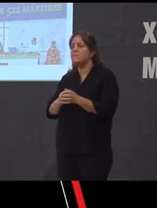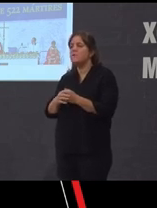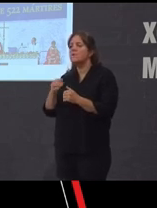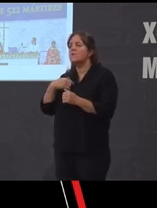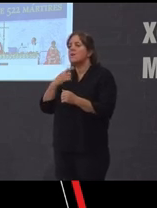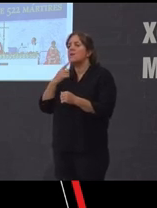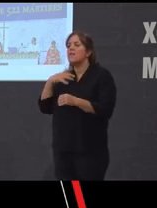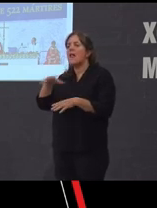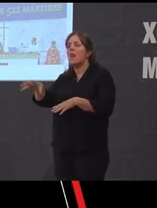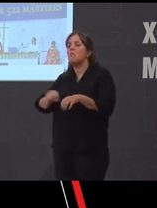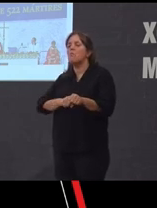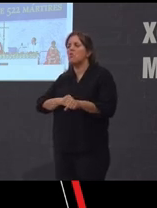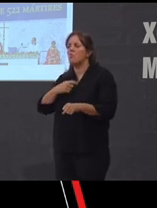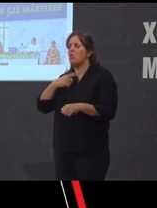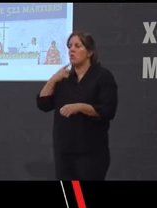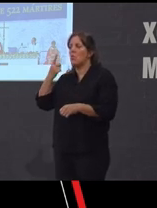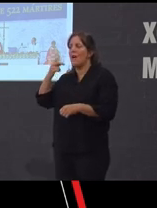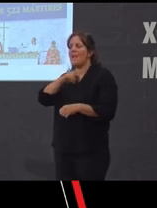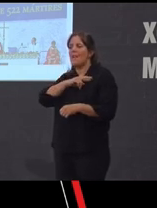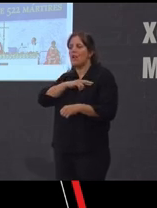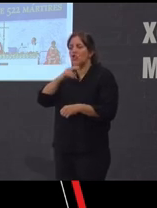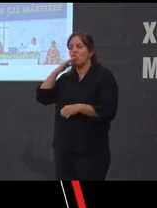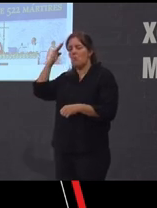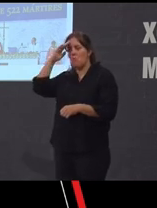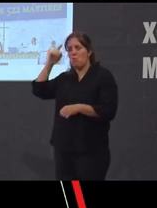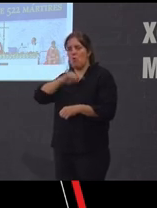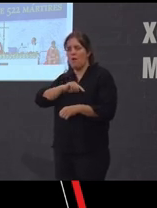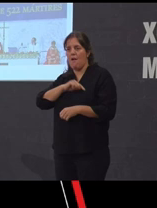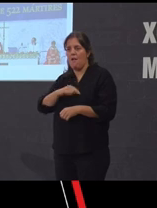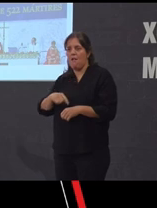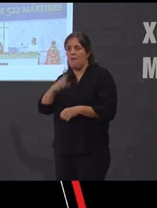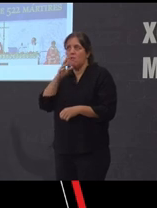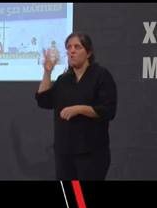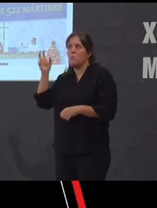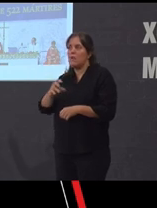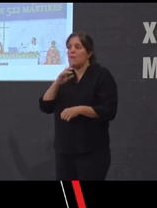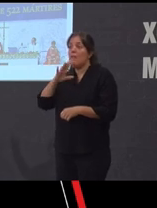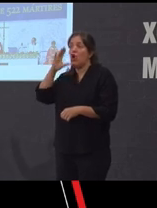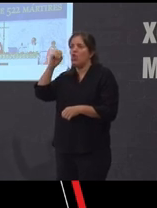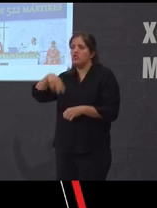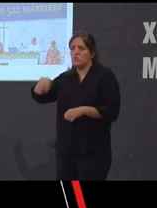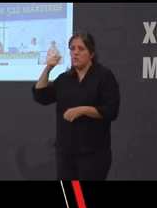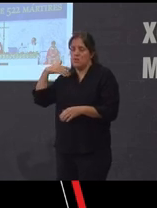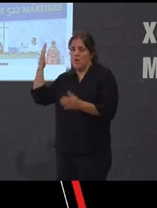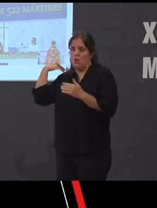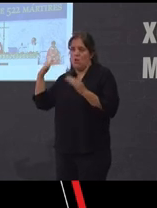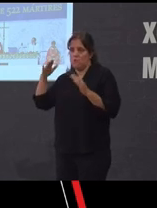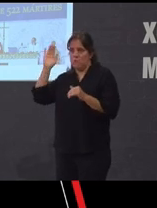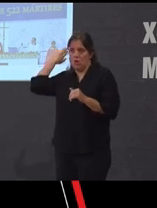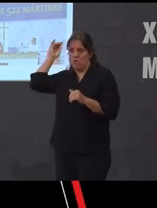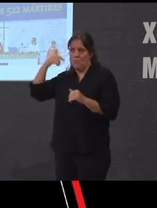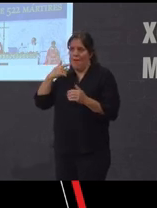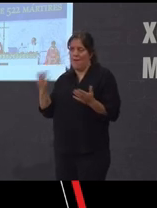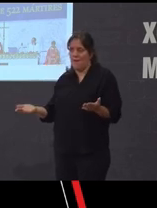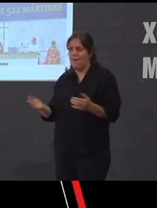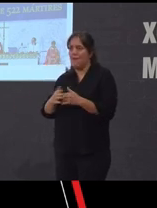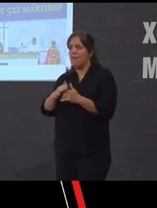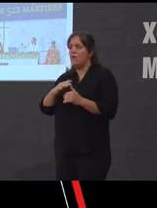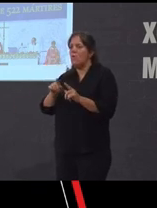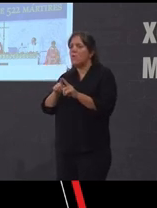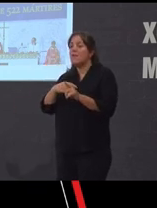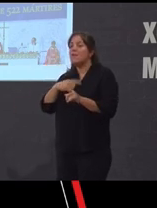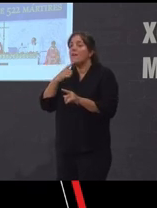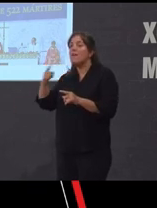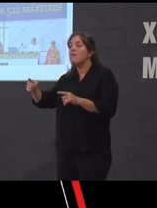pretensión do monopolio religioso e moral. Isto ven dende Constantino. A Igrexa identifícase cun Estado,